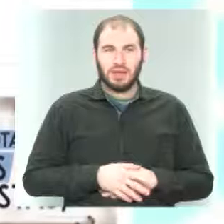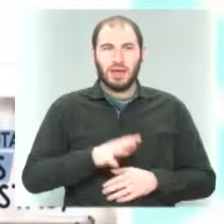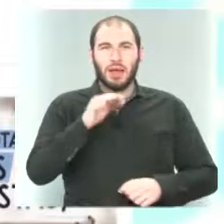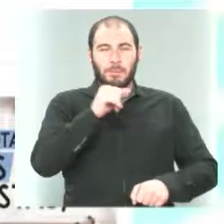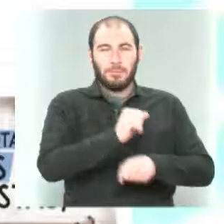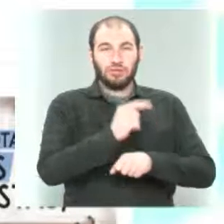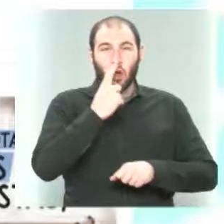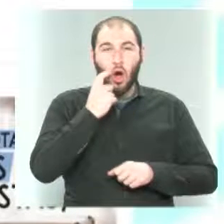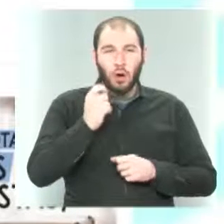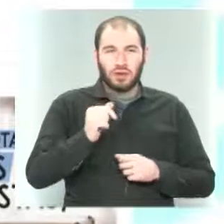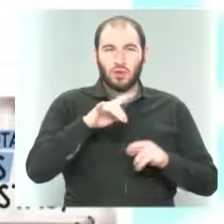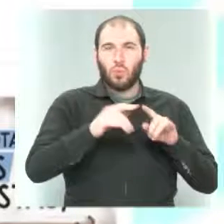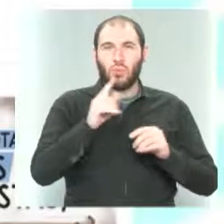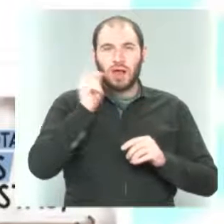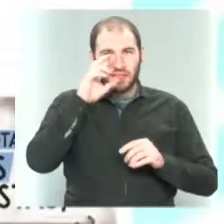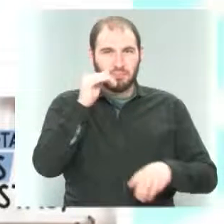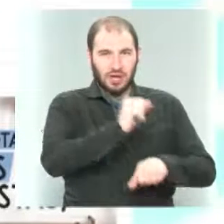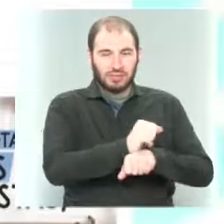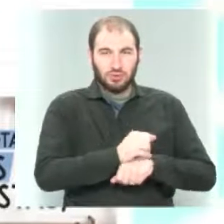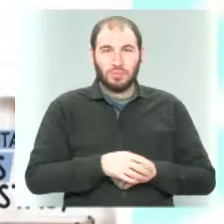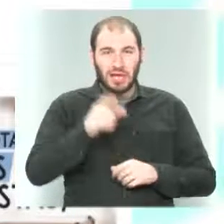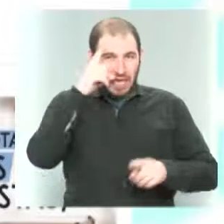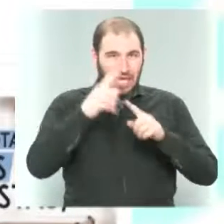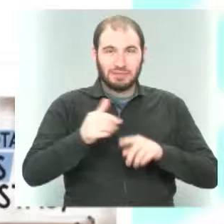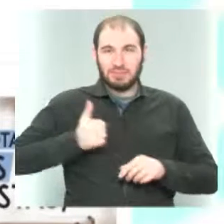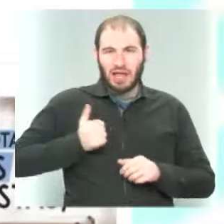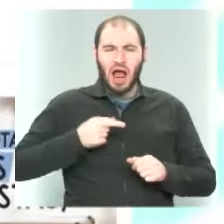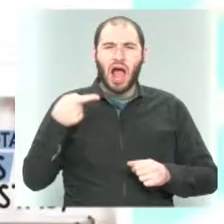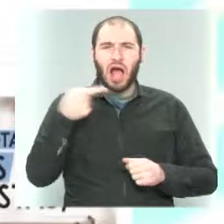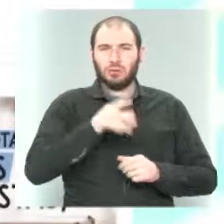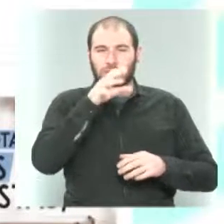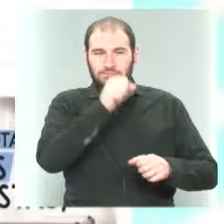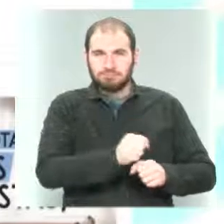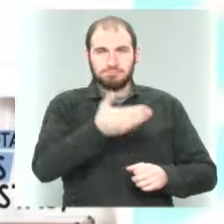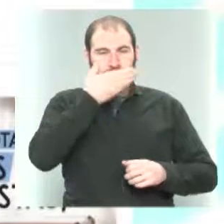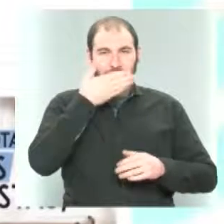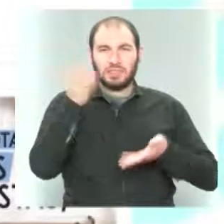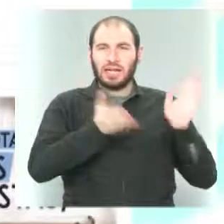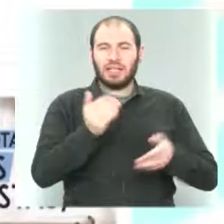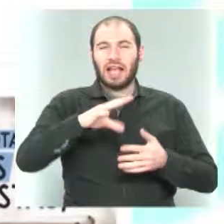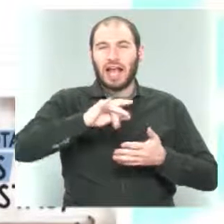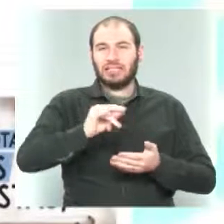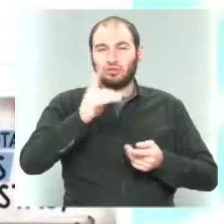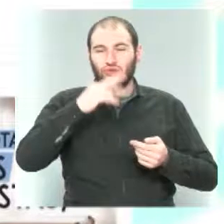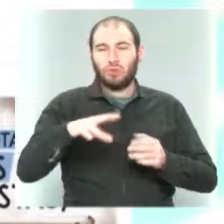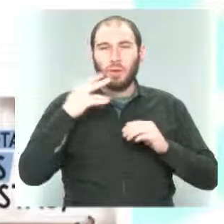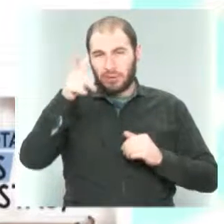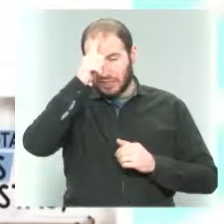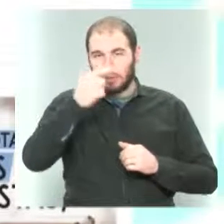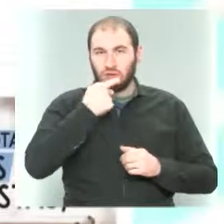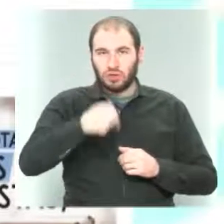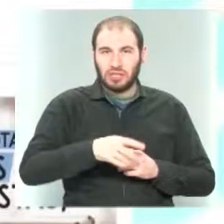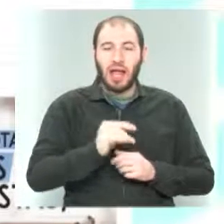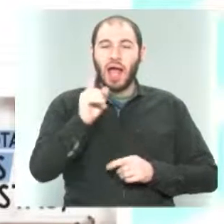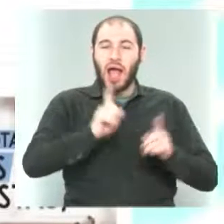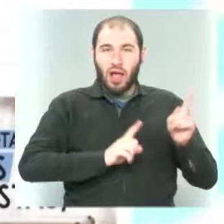Detuvieron al represor prófugo Walter Eichhorn. El ex militar está acusado de secuestros y torturas en el casino de suboficiales de Mendoza, algunos de los